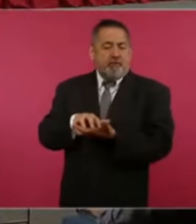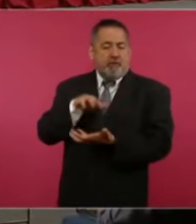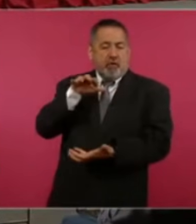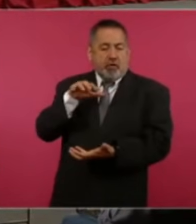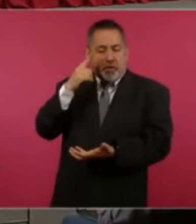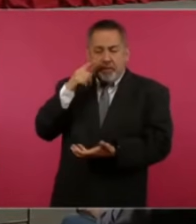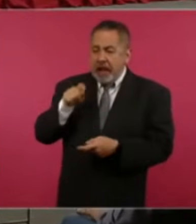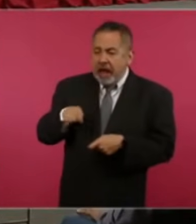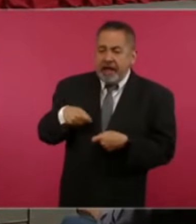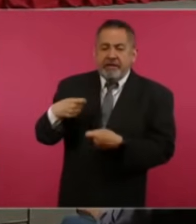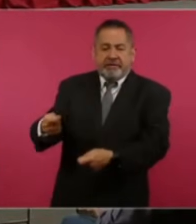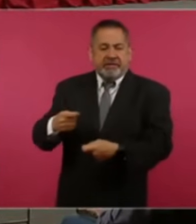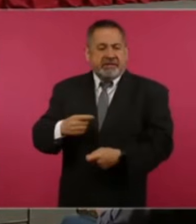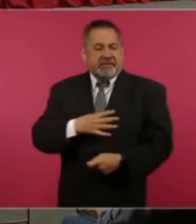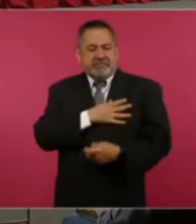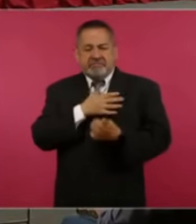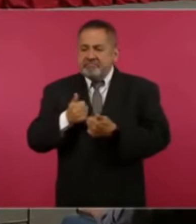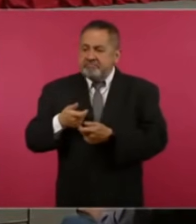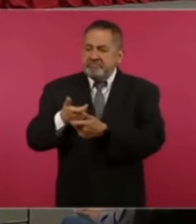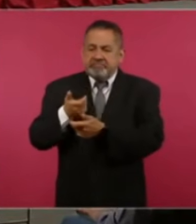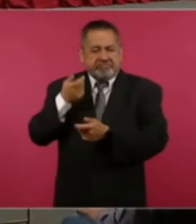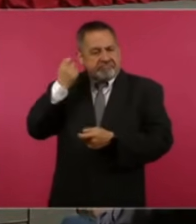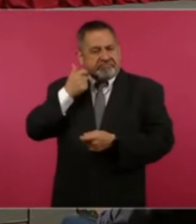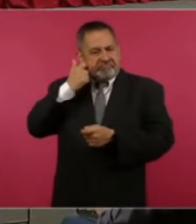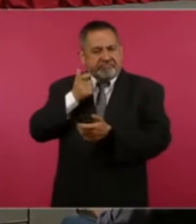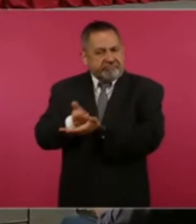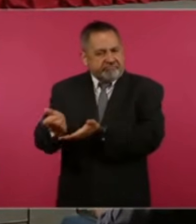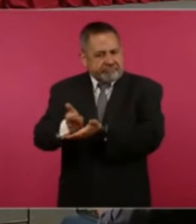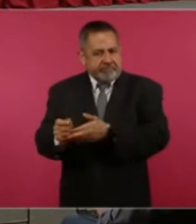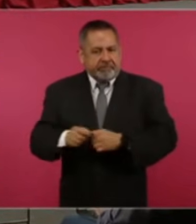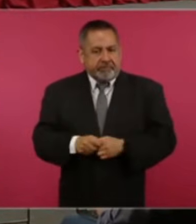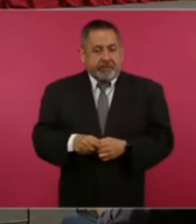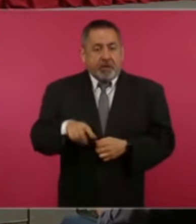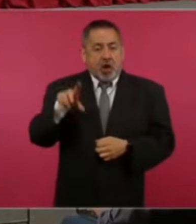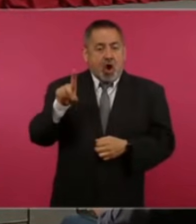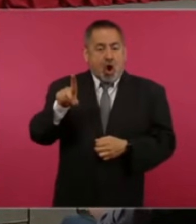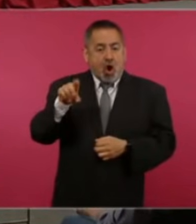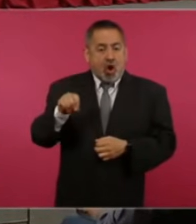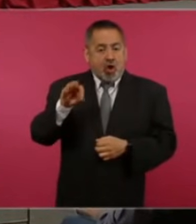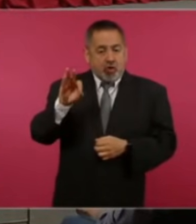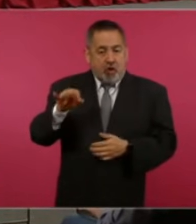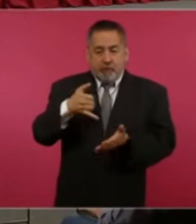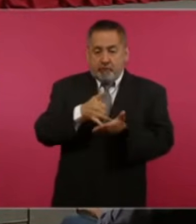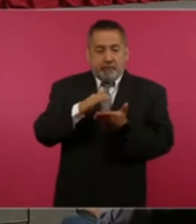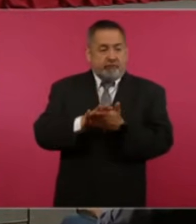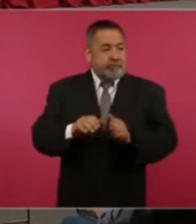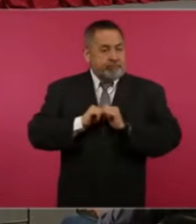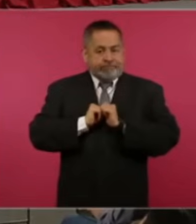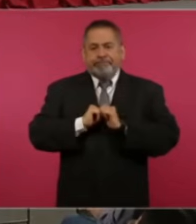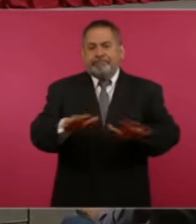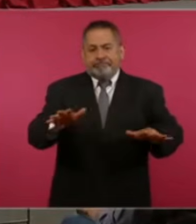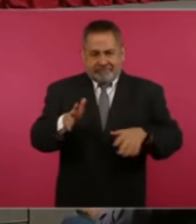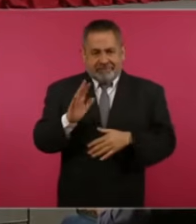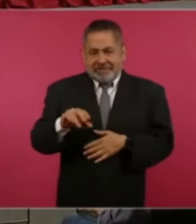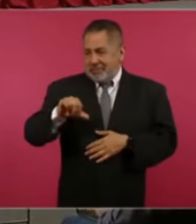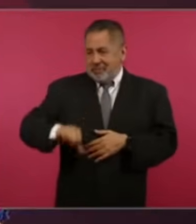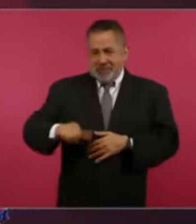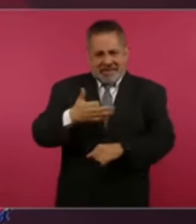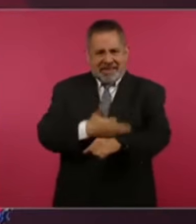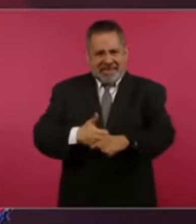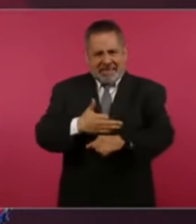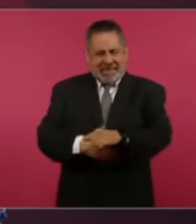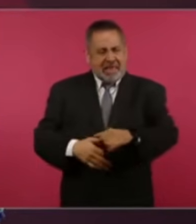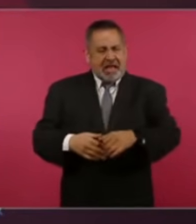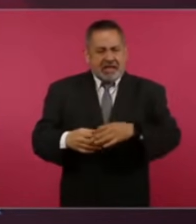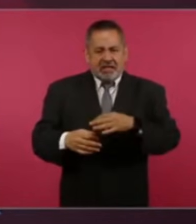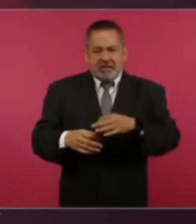Bienestar. Una vez publicado en el Diario Oficial de la Federación, esta misma tarde, en